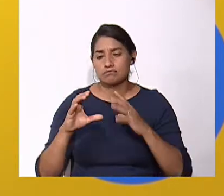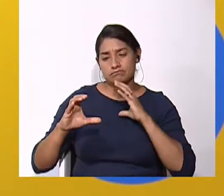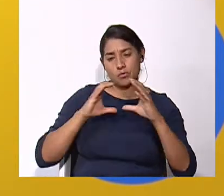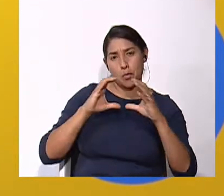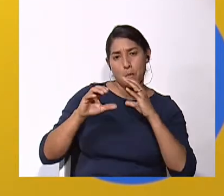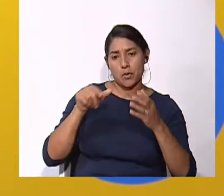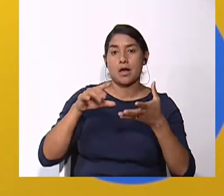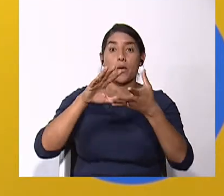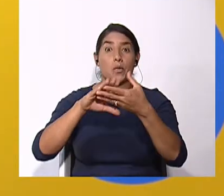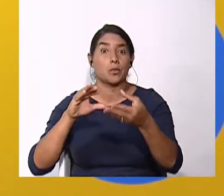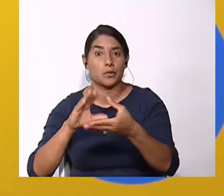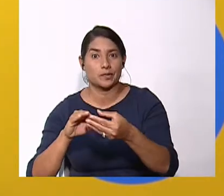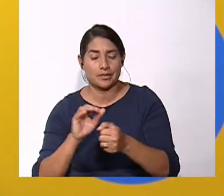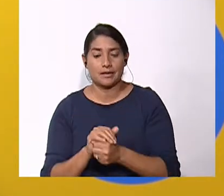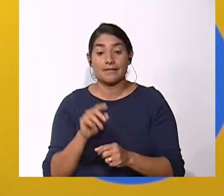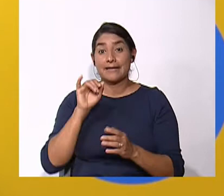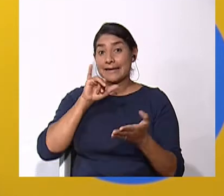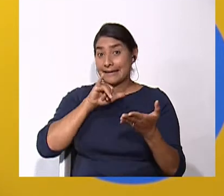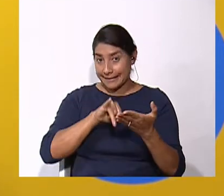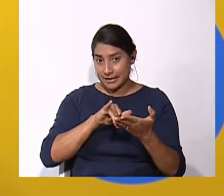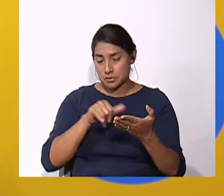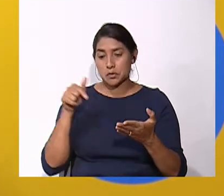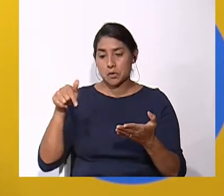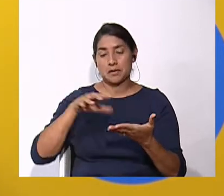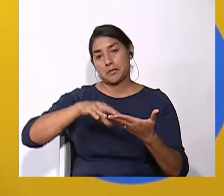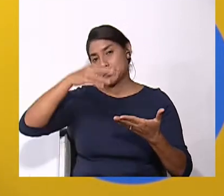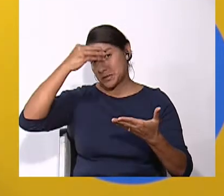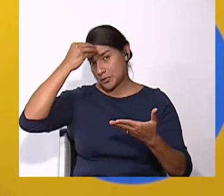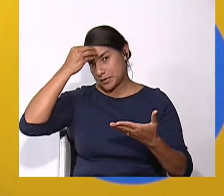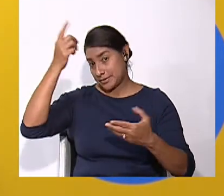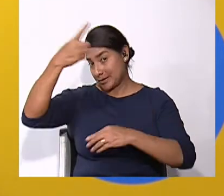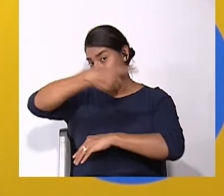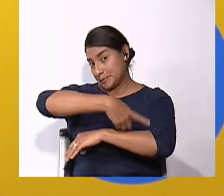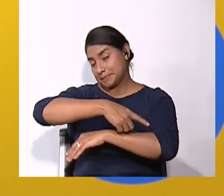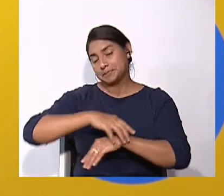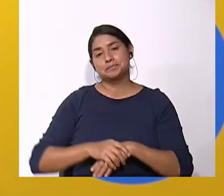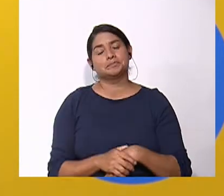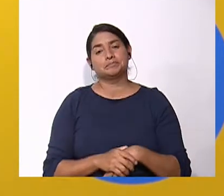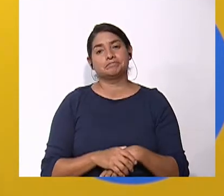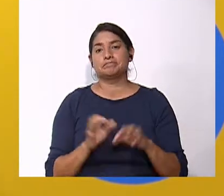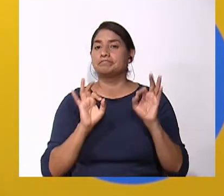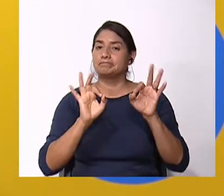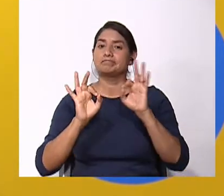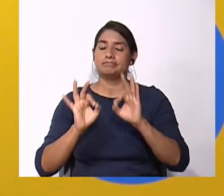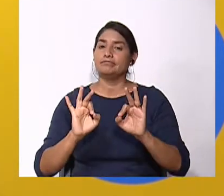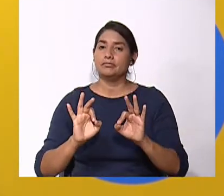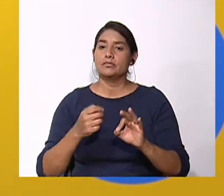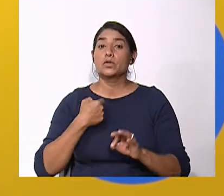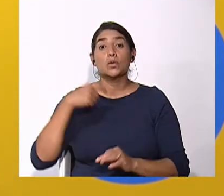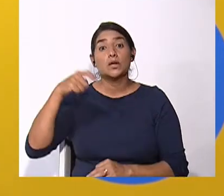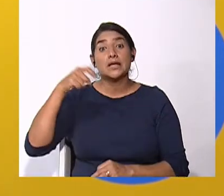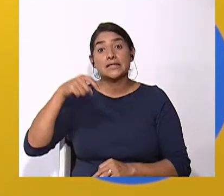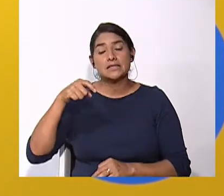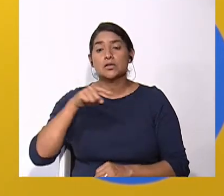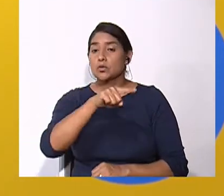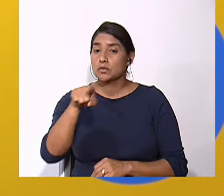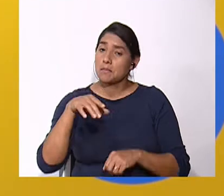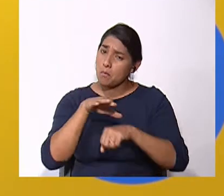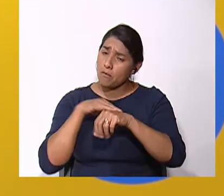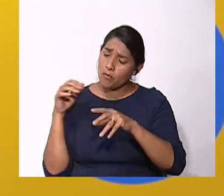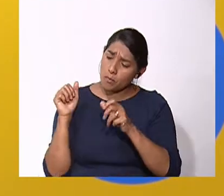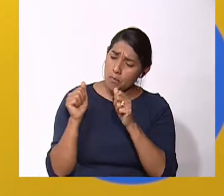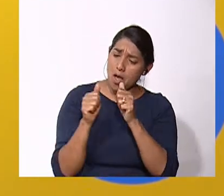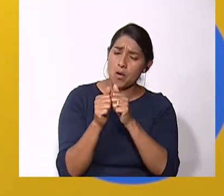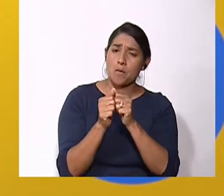quiere contar. Eso es lo que vamos a aprender el día de hoy. Muy bien, yo necesito que me acompañen